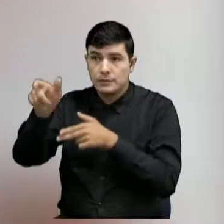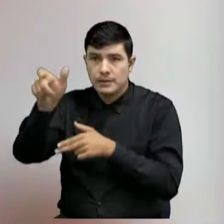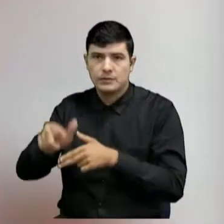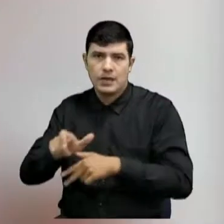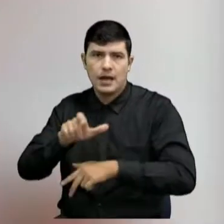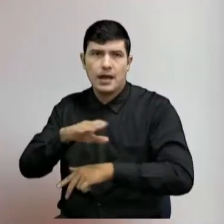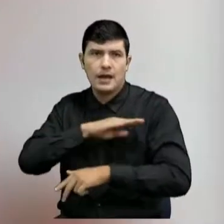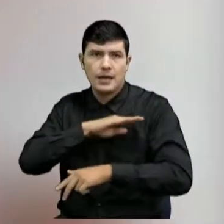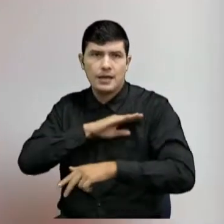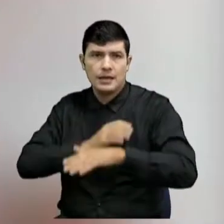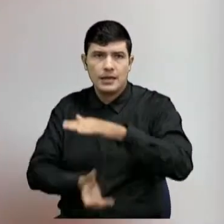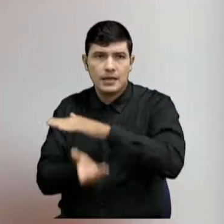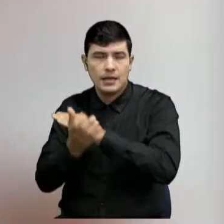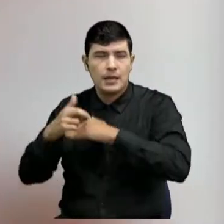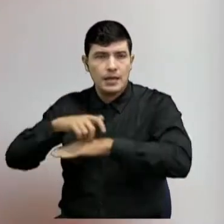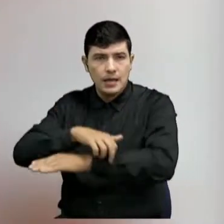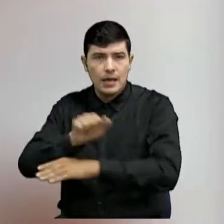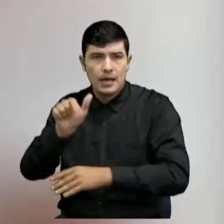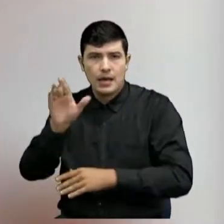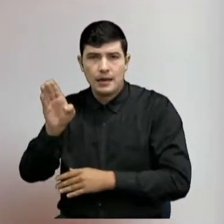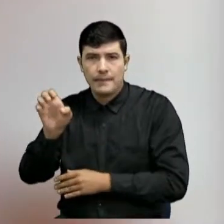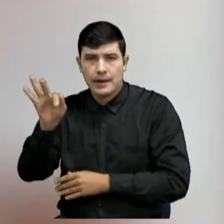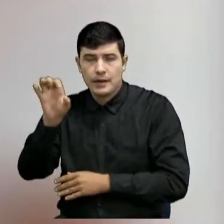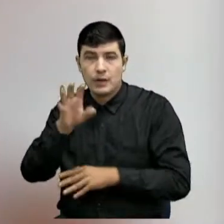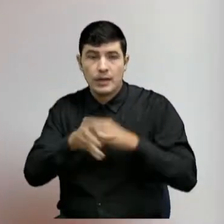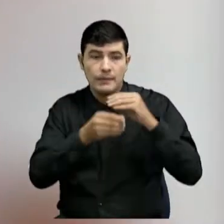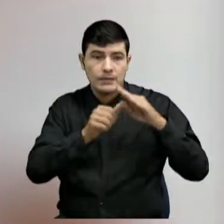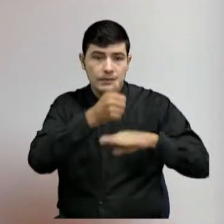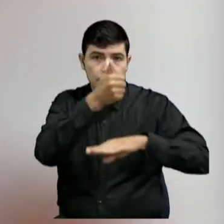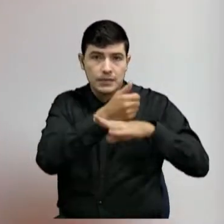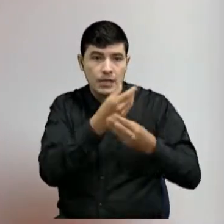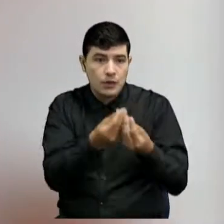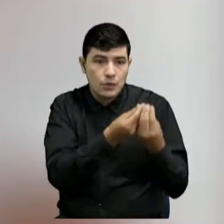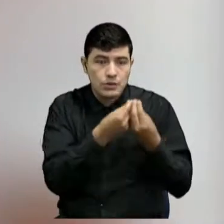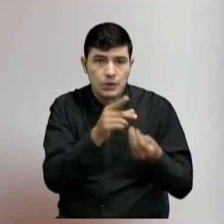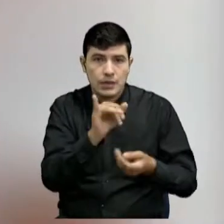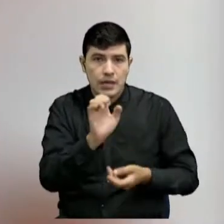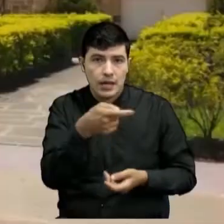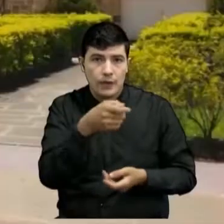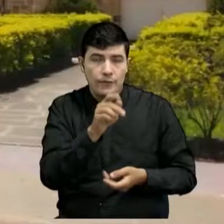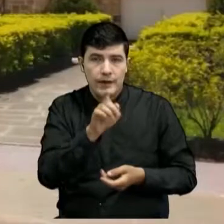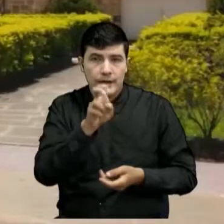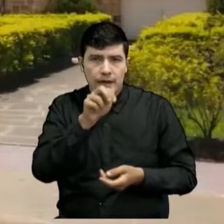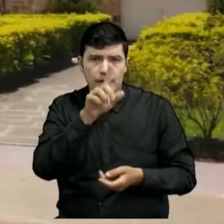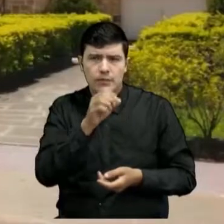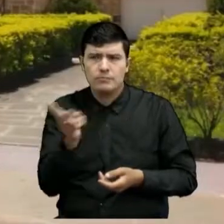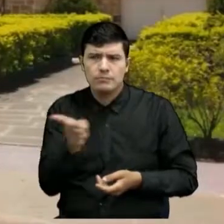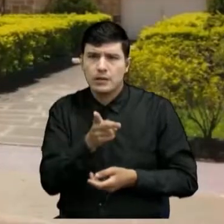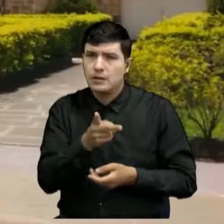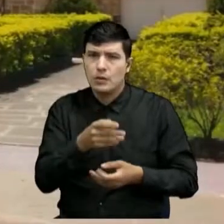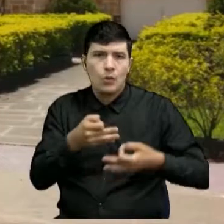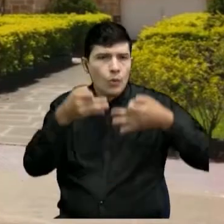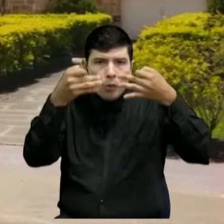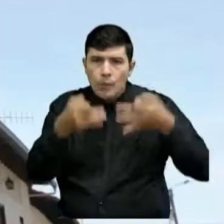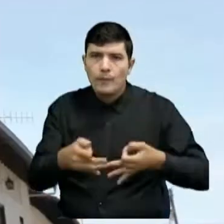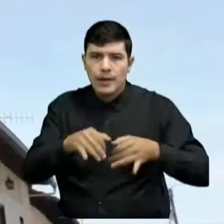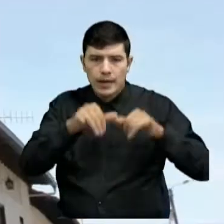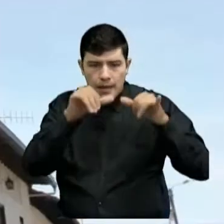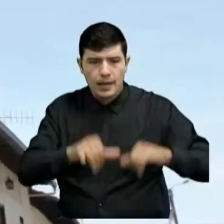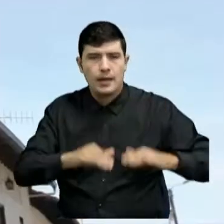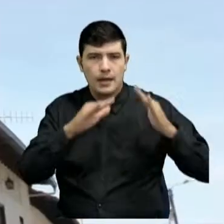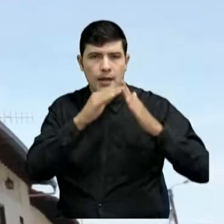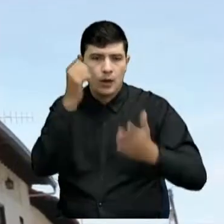santander alberto áridos reyes silva el presidente del consejo municipal diego fernando serrano traslaviña por presunto incumplimiento del aislamiento preventivo